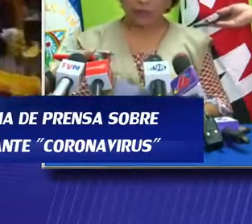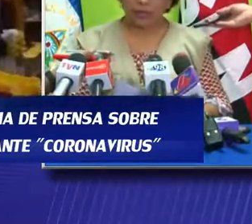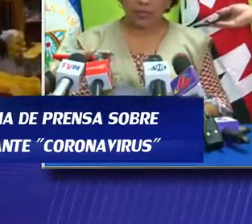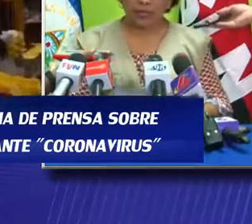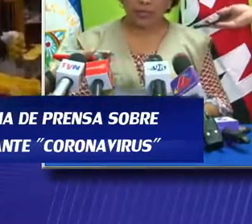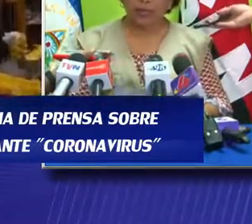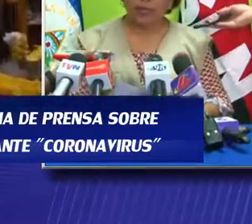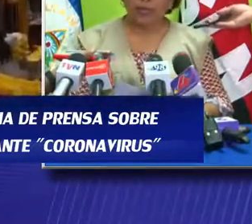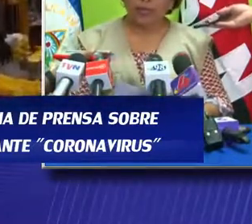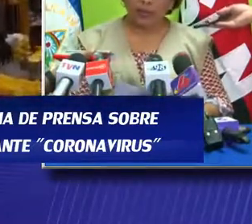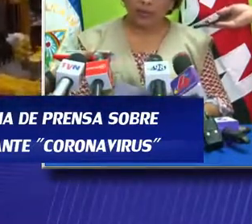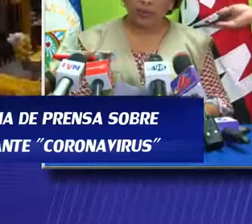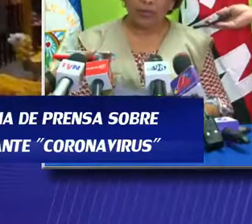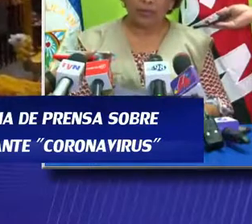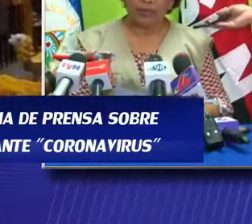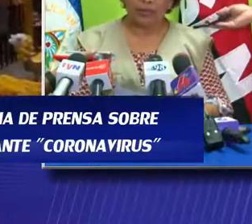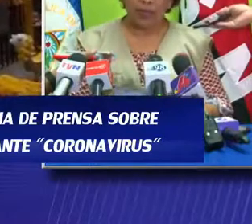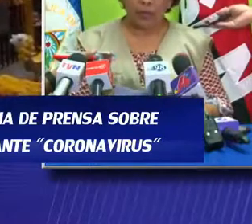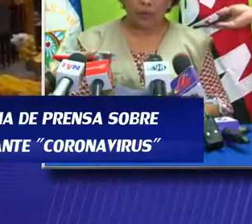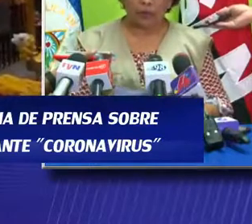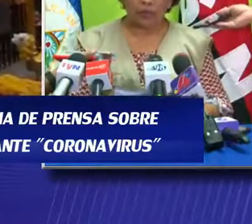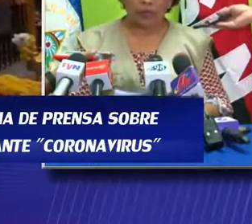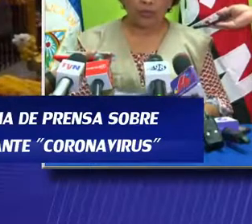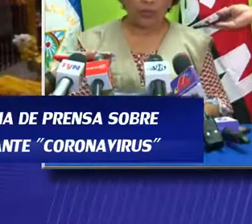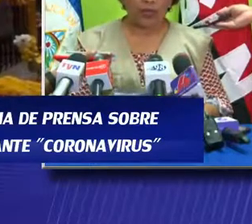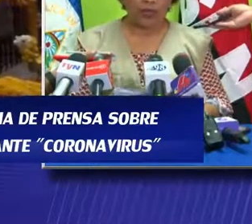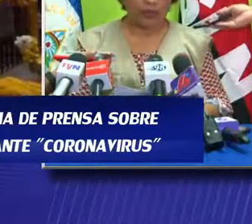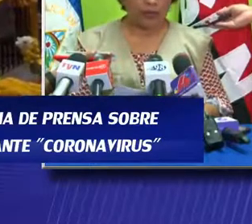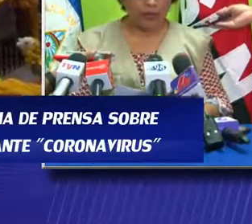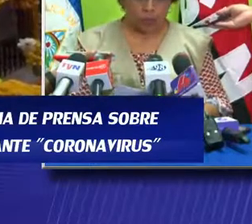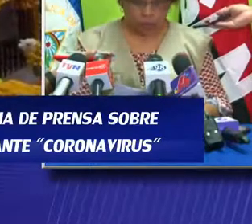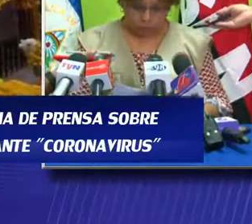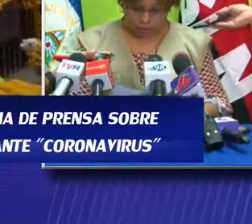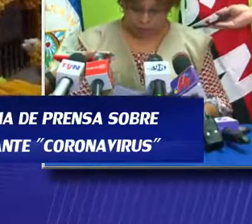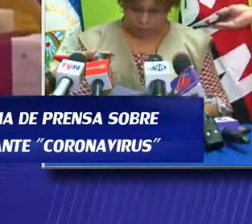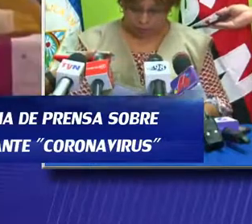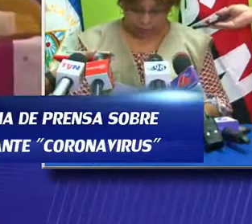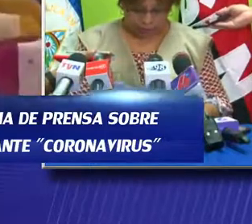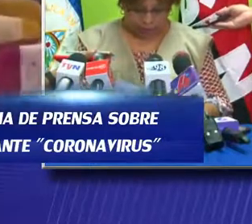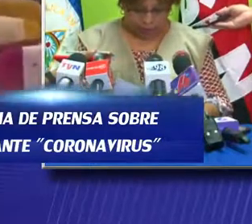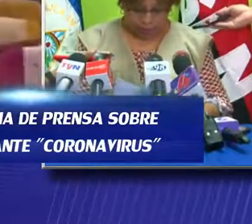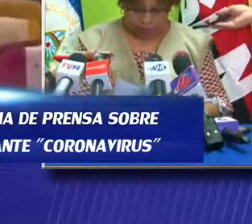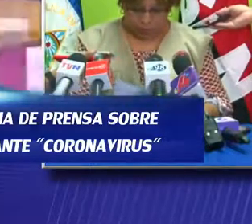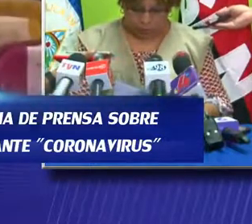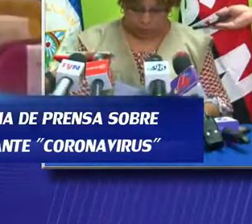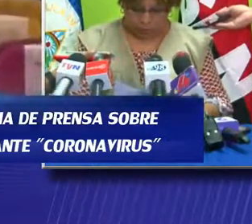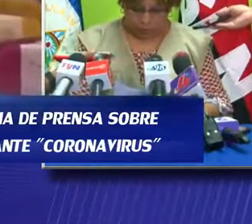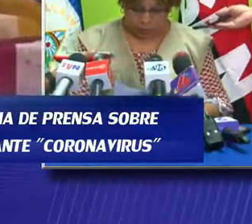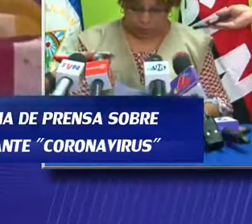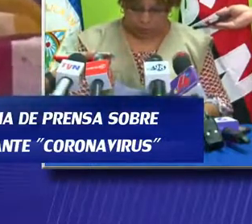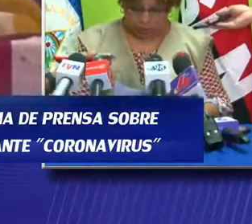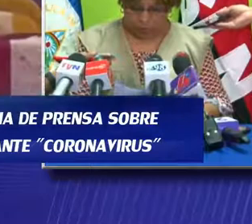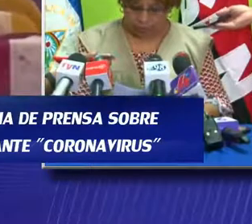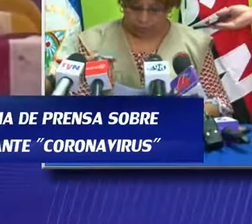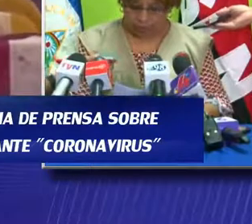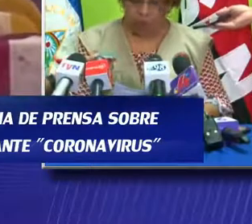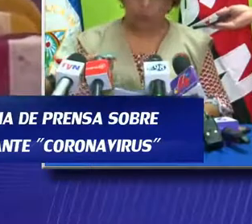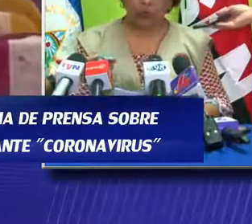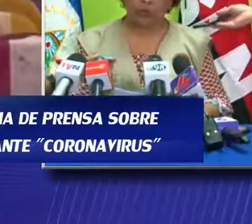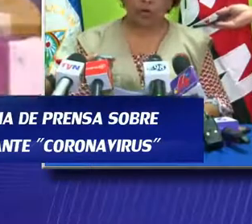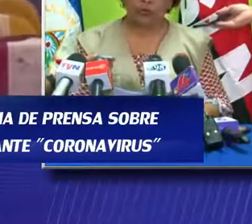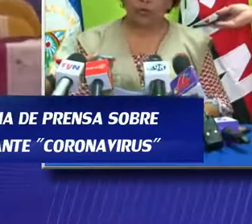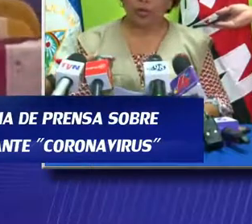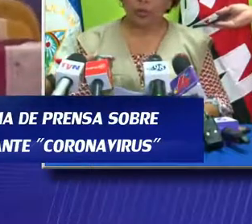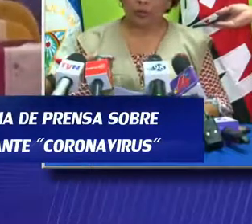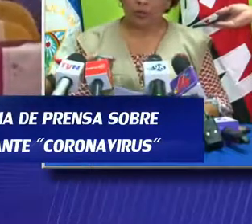siempre fortalecida nuestra vigilancia en los puntos de entrada. Hasta el día de hoy no se reporta ninguna situación de cuadro